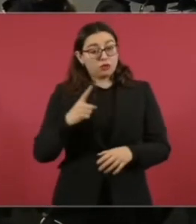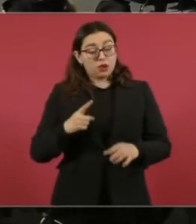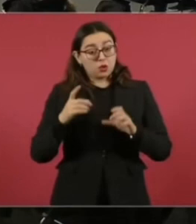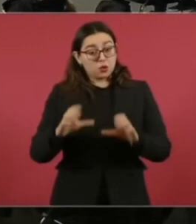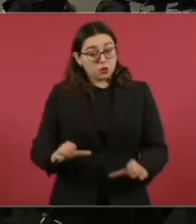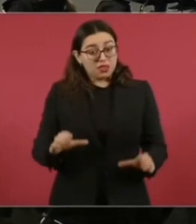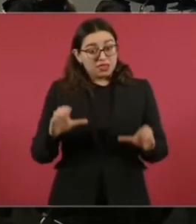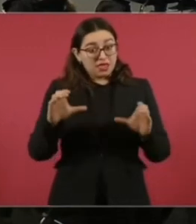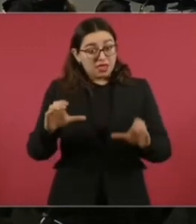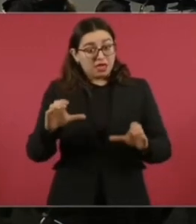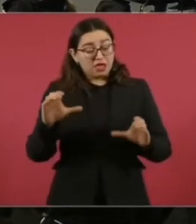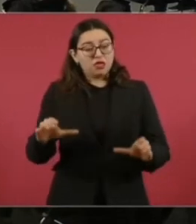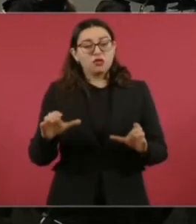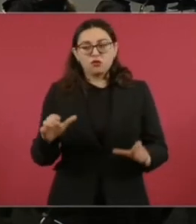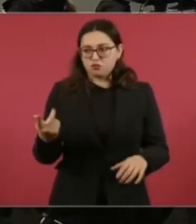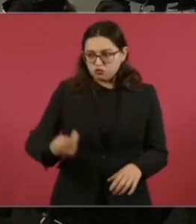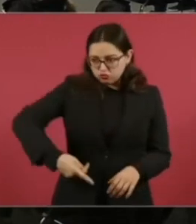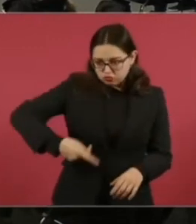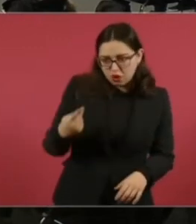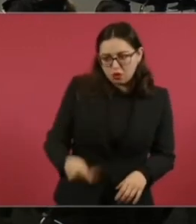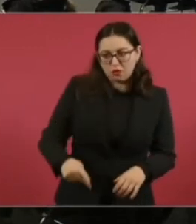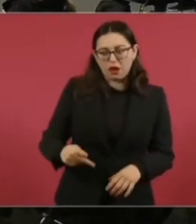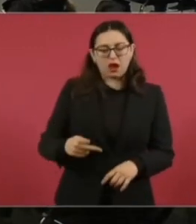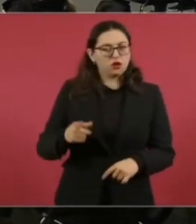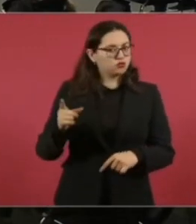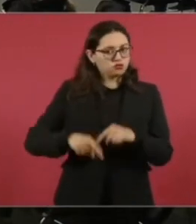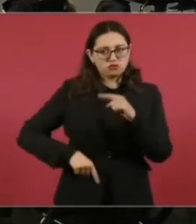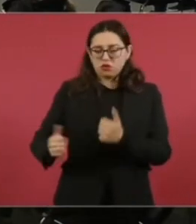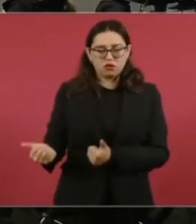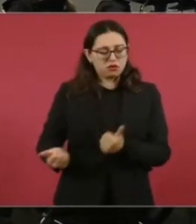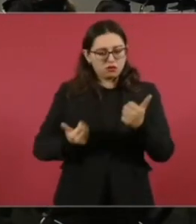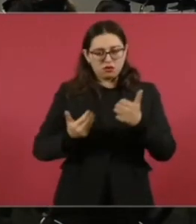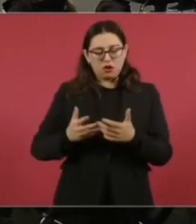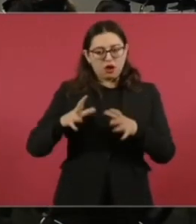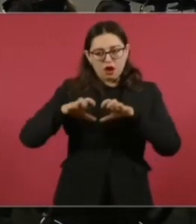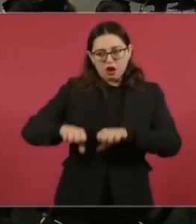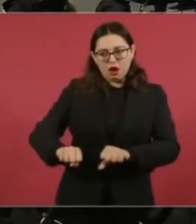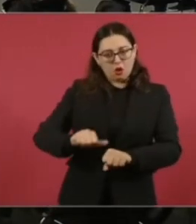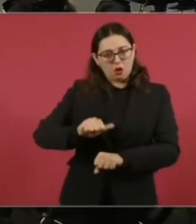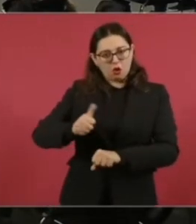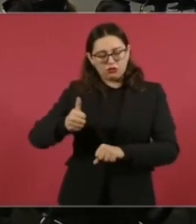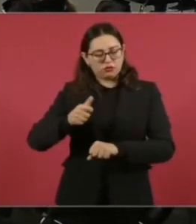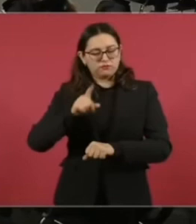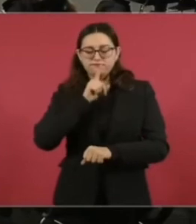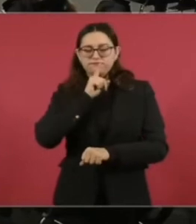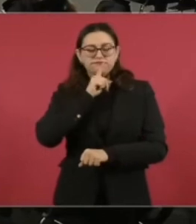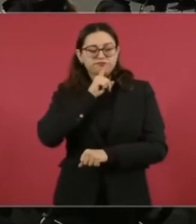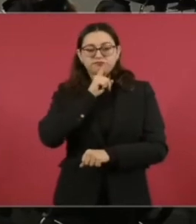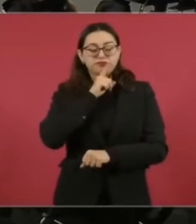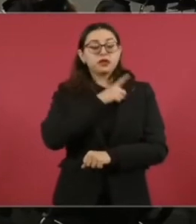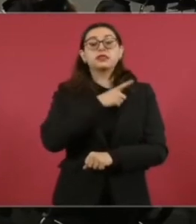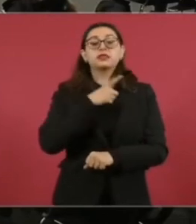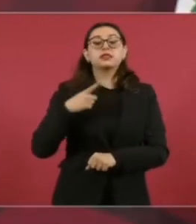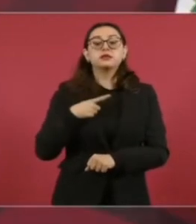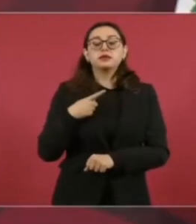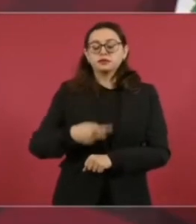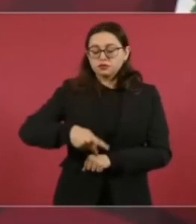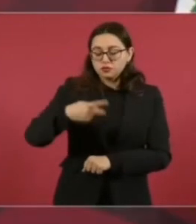nuestra seguridad nacional. Entonces, por eso no puede ser